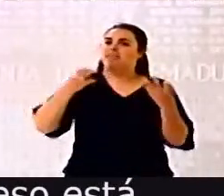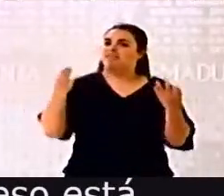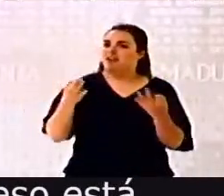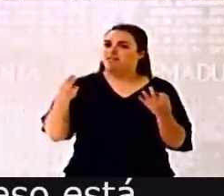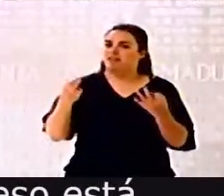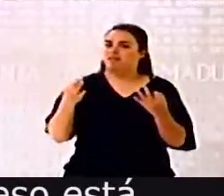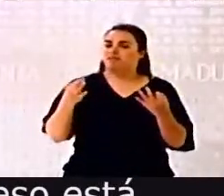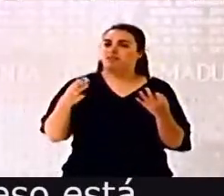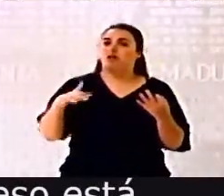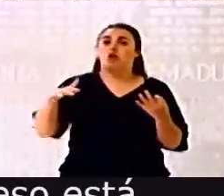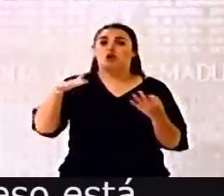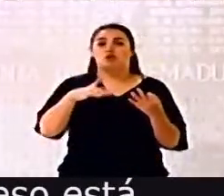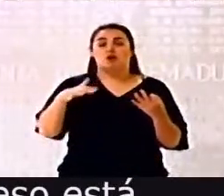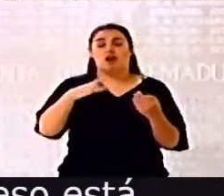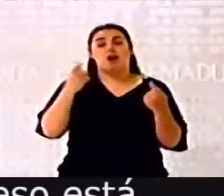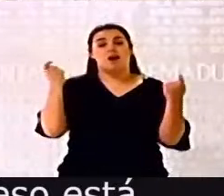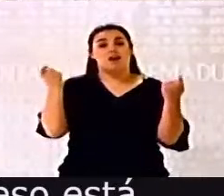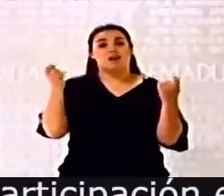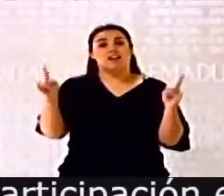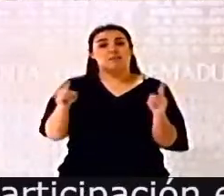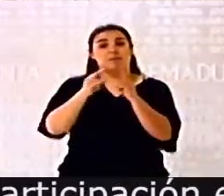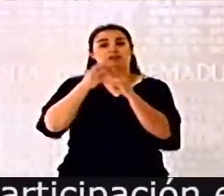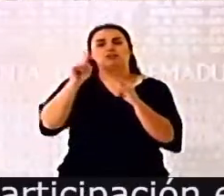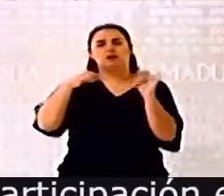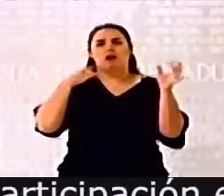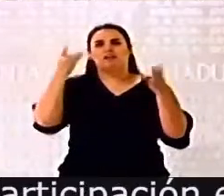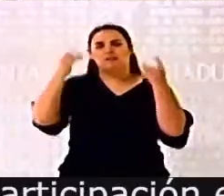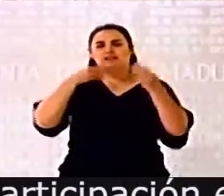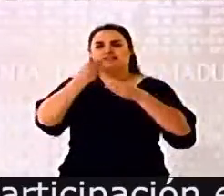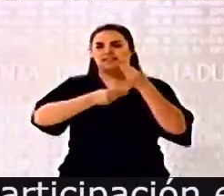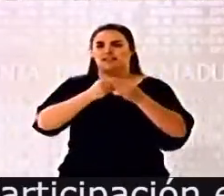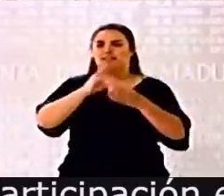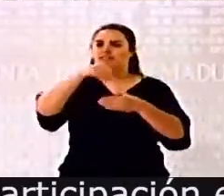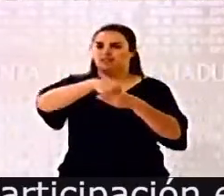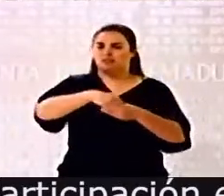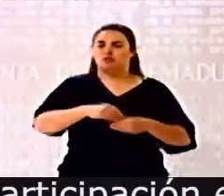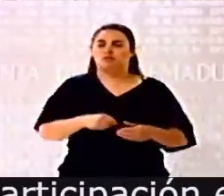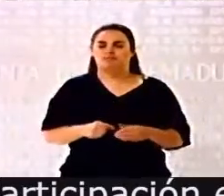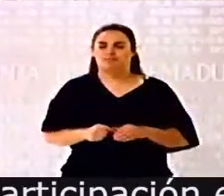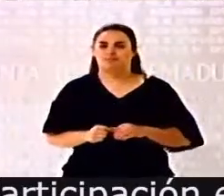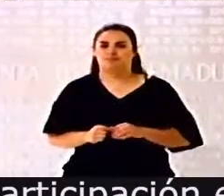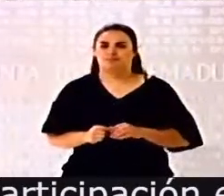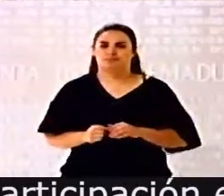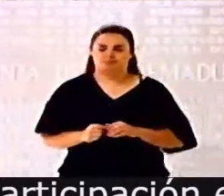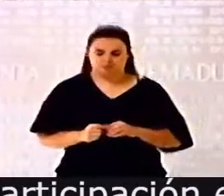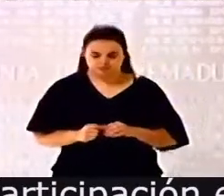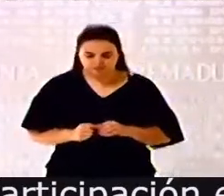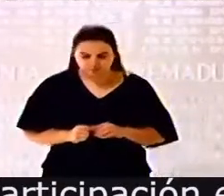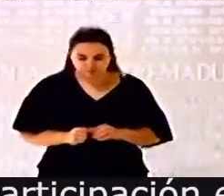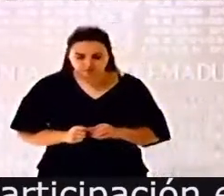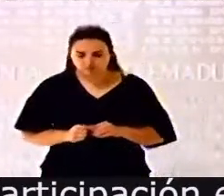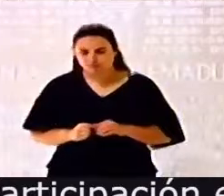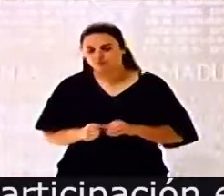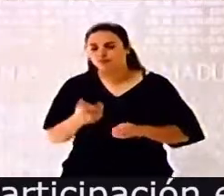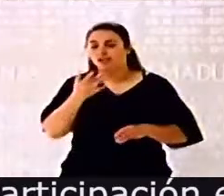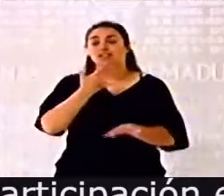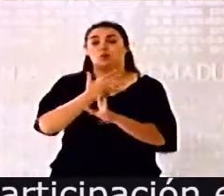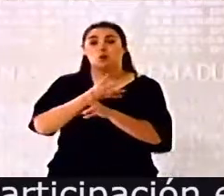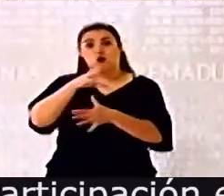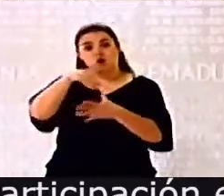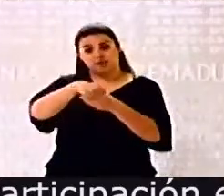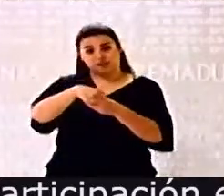tanto en el propio campamento como en las actividades que se desarrollan dentro de este campamento. Es decir, si hay juegos dentro del